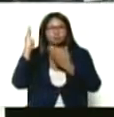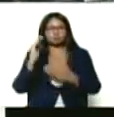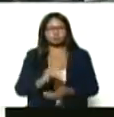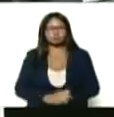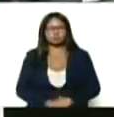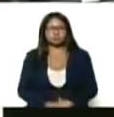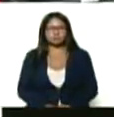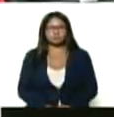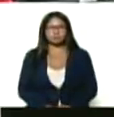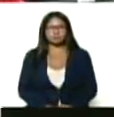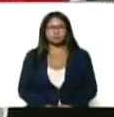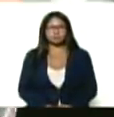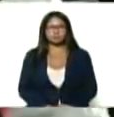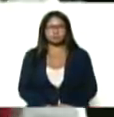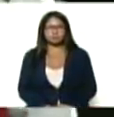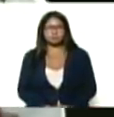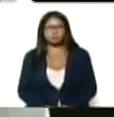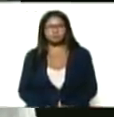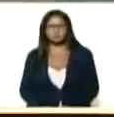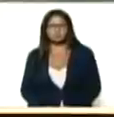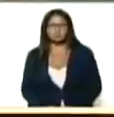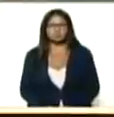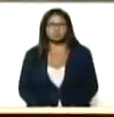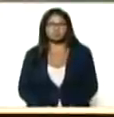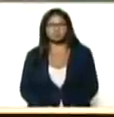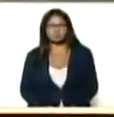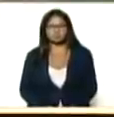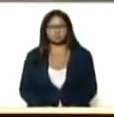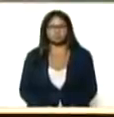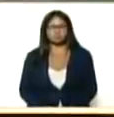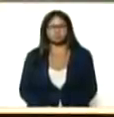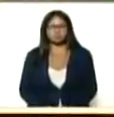Naguará, vicepresidente de Disciplina, pues. De temer.